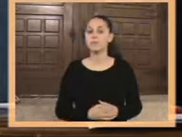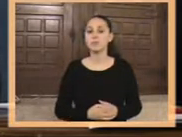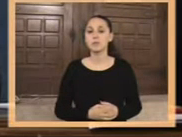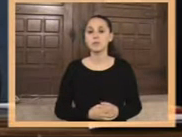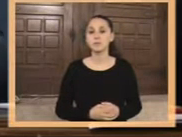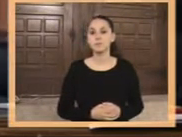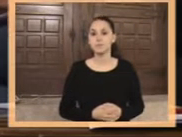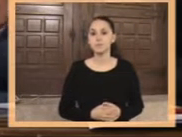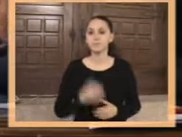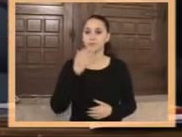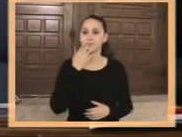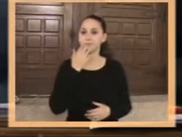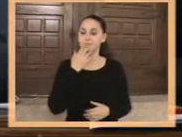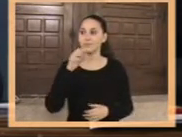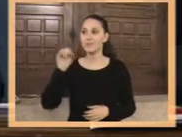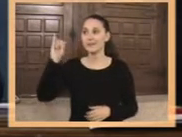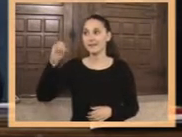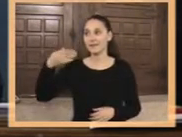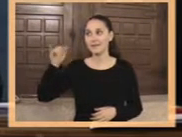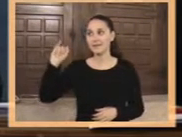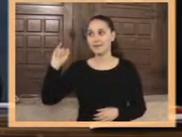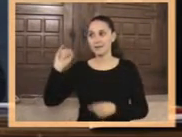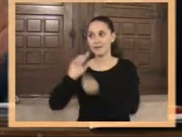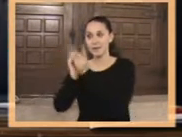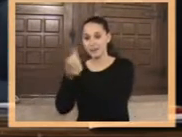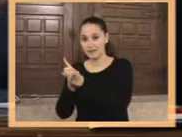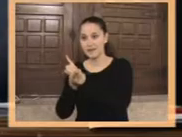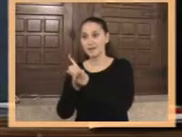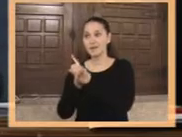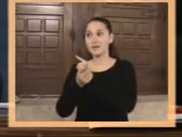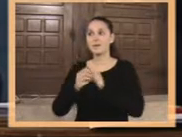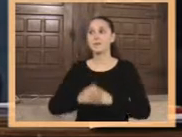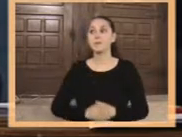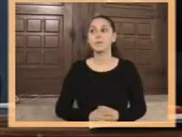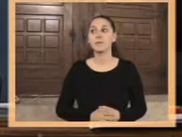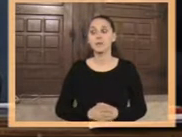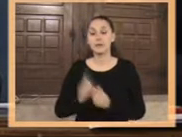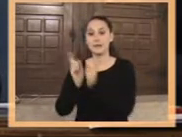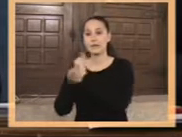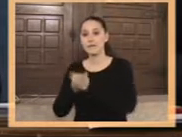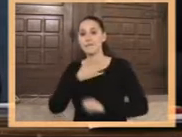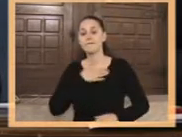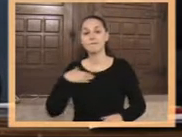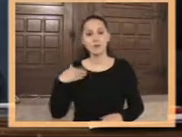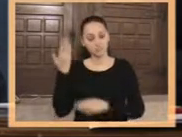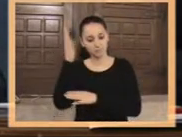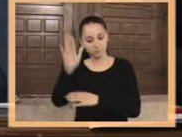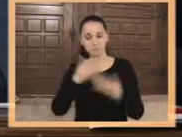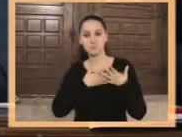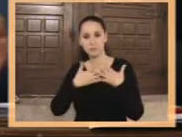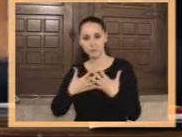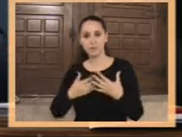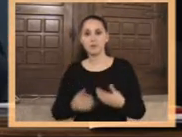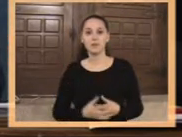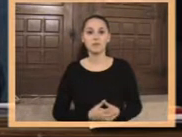pretensión de modificar el IBI no partía de ustedes, del Partido Socialista, partía precisamente de otro grupo político que se presentó, ¿de